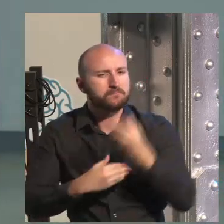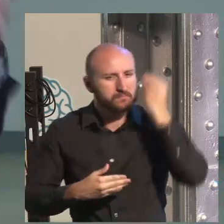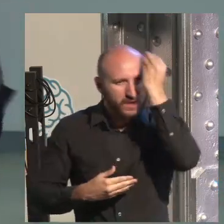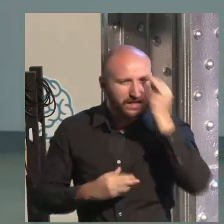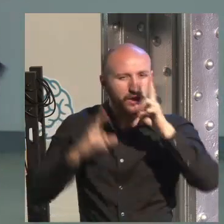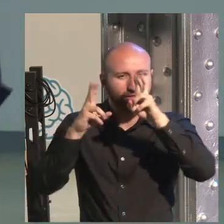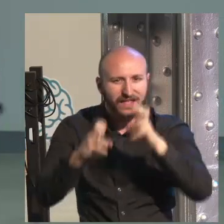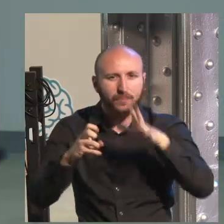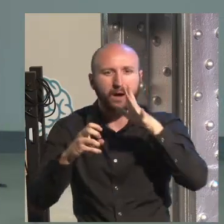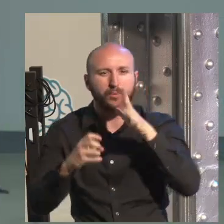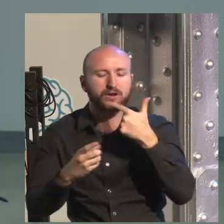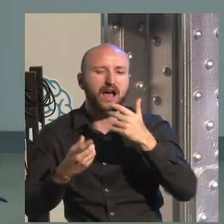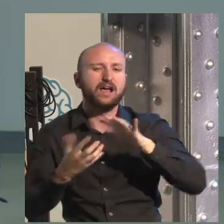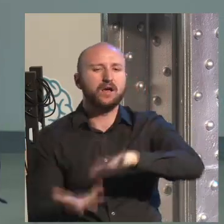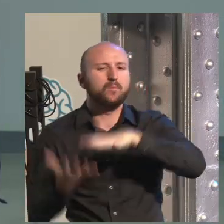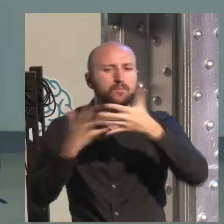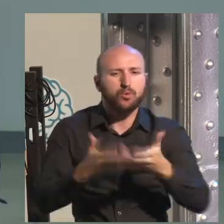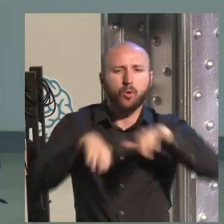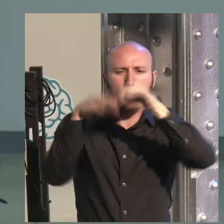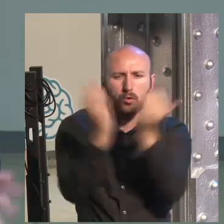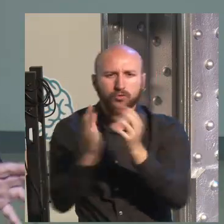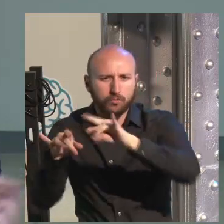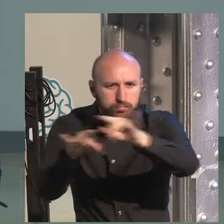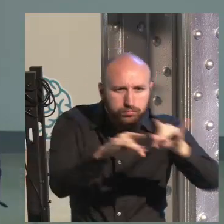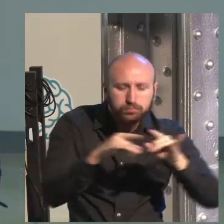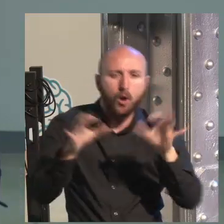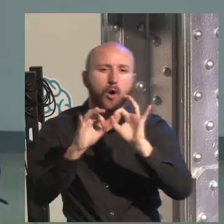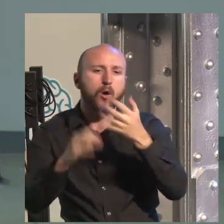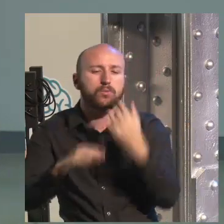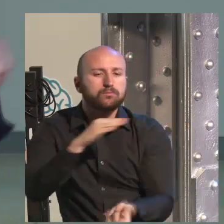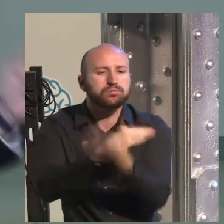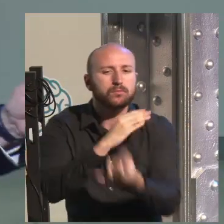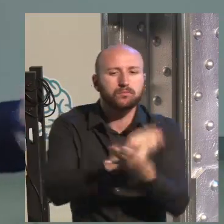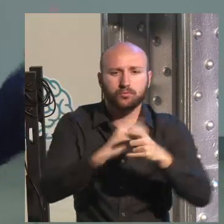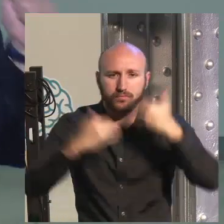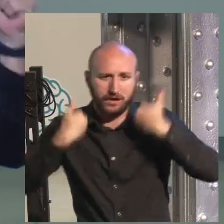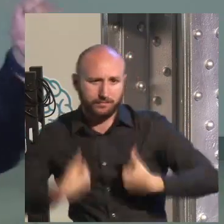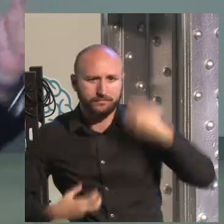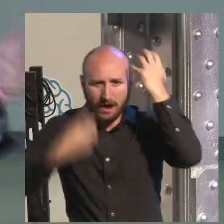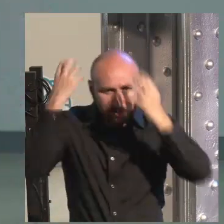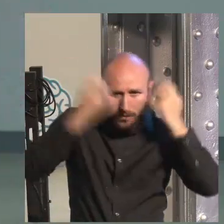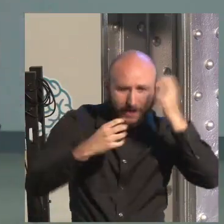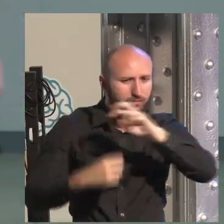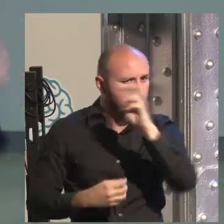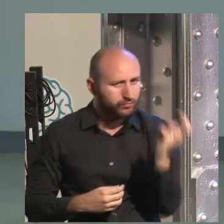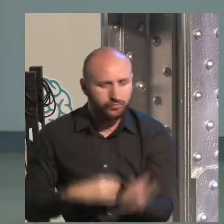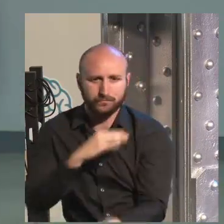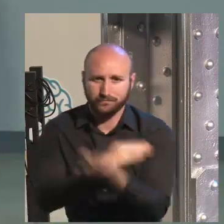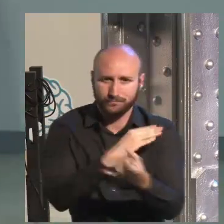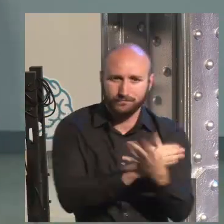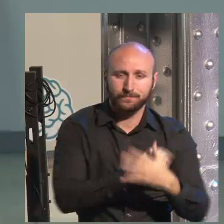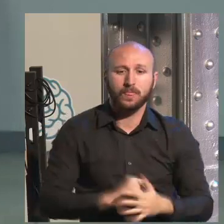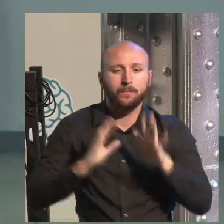tema de la variación geográfica y la producción de especies. Pero yo me quería referir al contacto de Darwin con